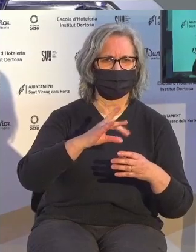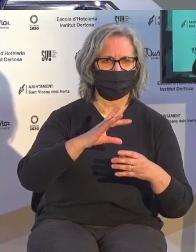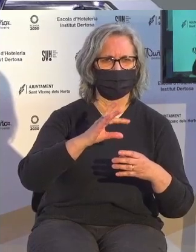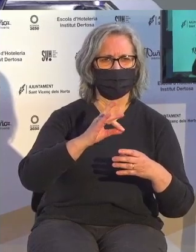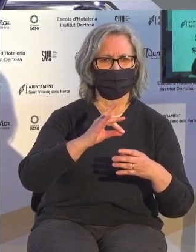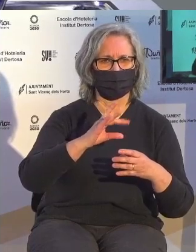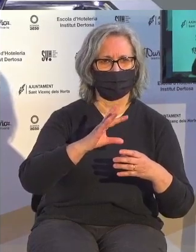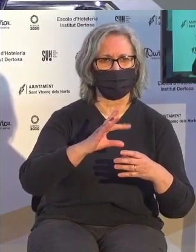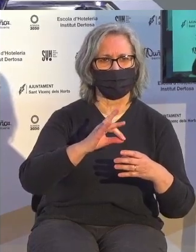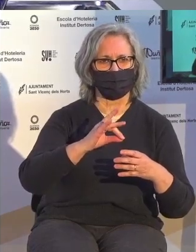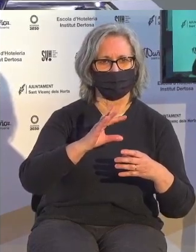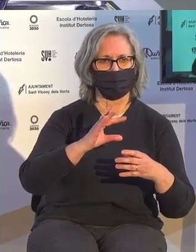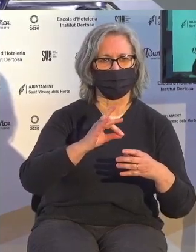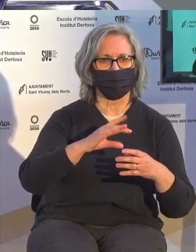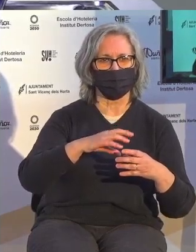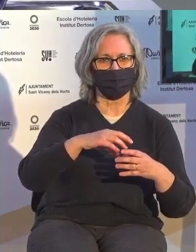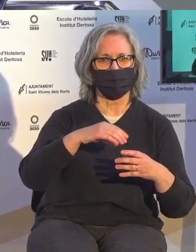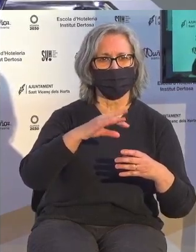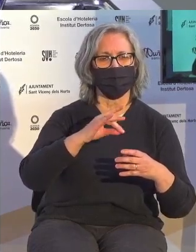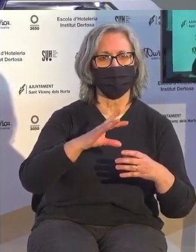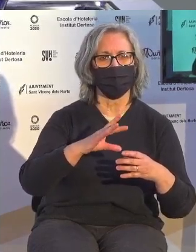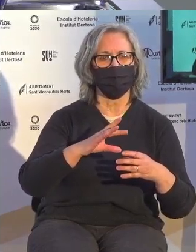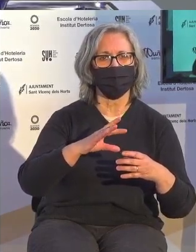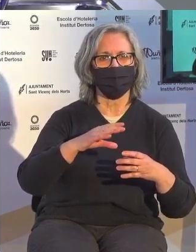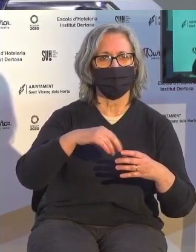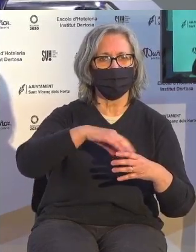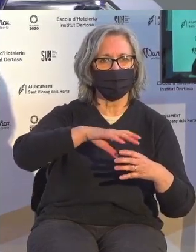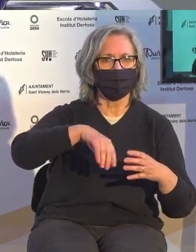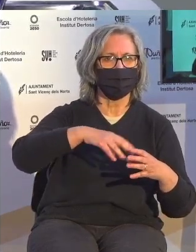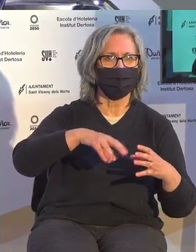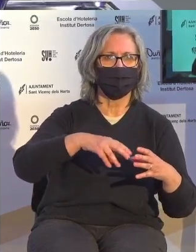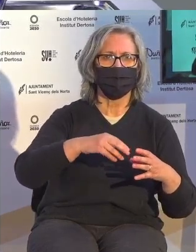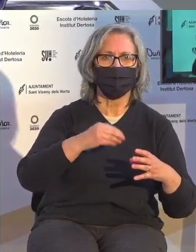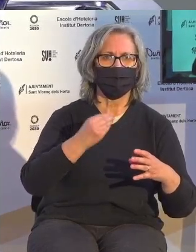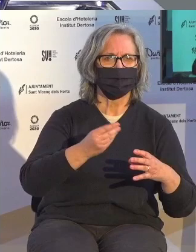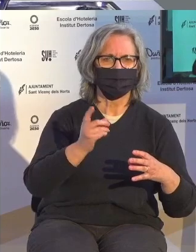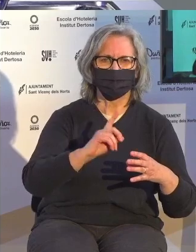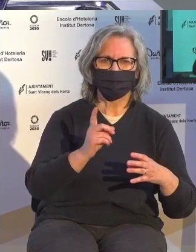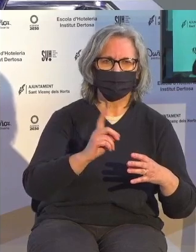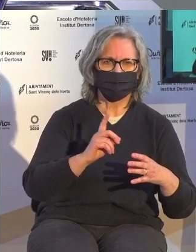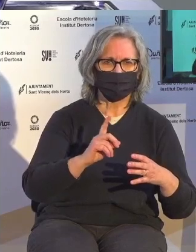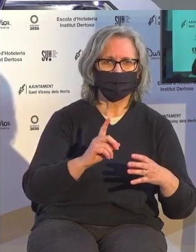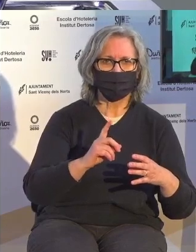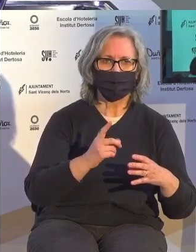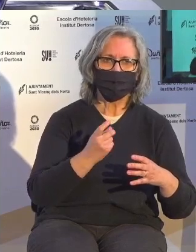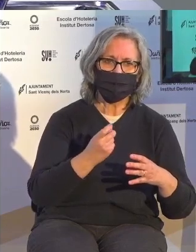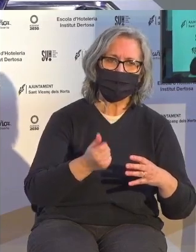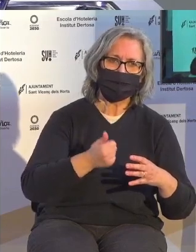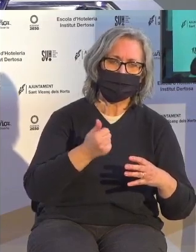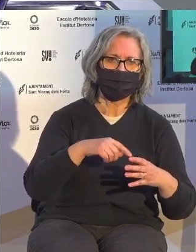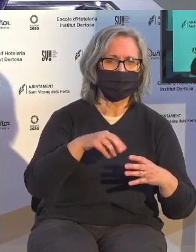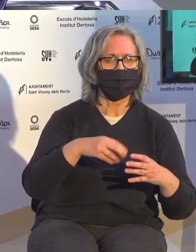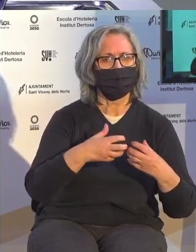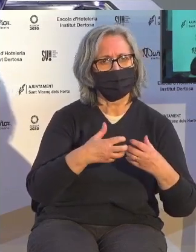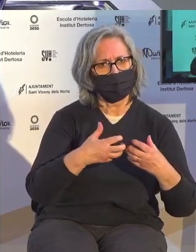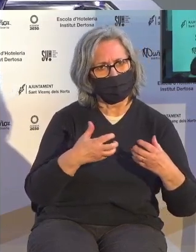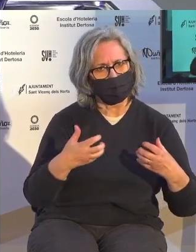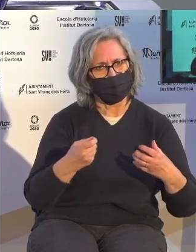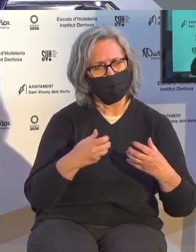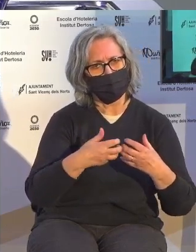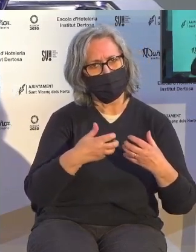soft entonces eso no es bueno todavía está la cámara puede mirar aquí alrededor